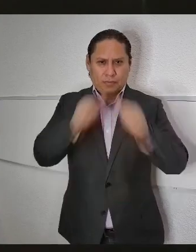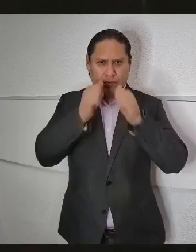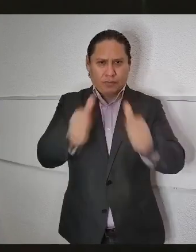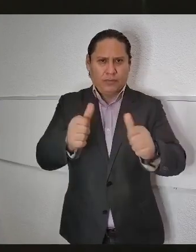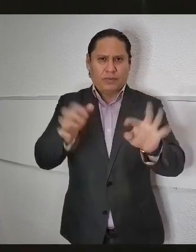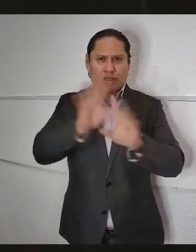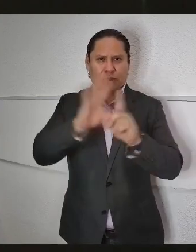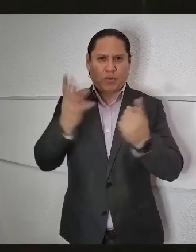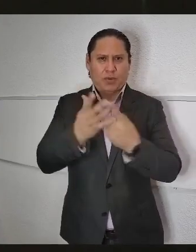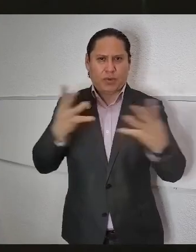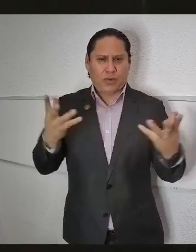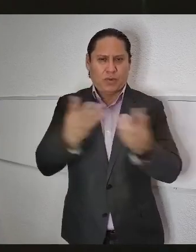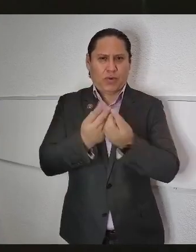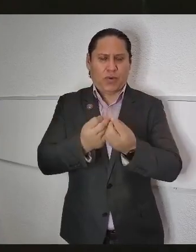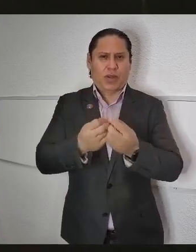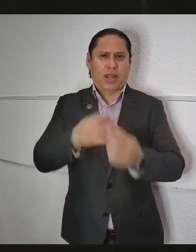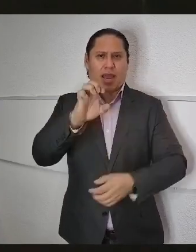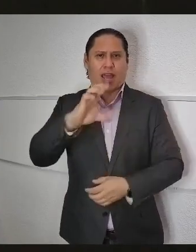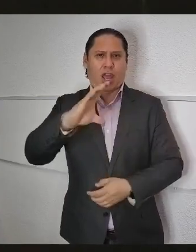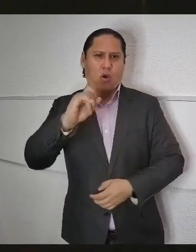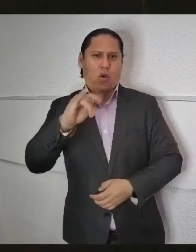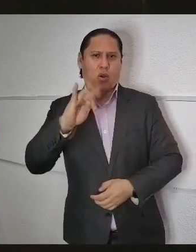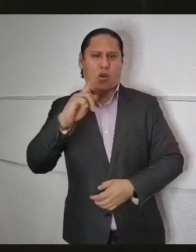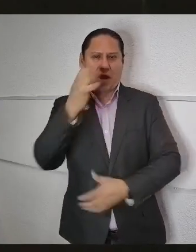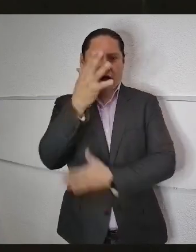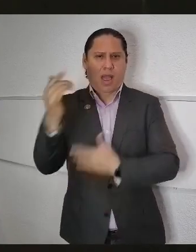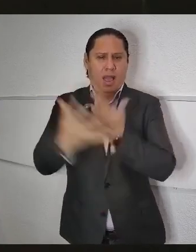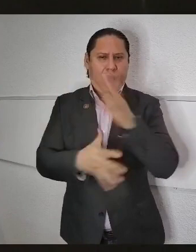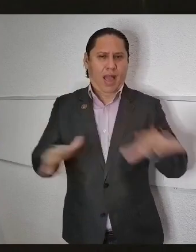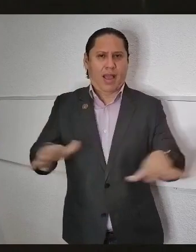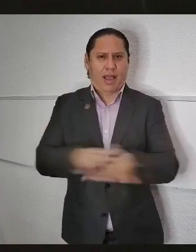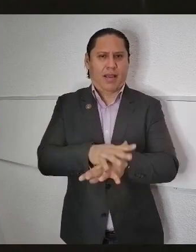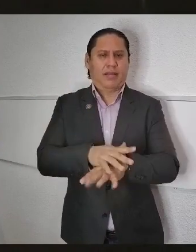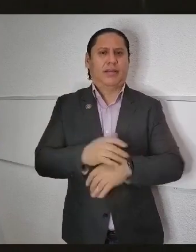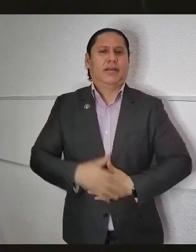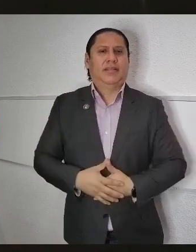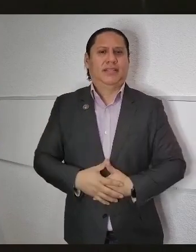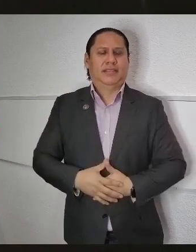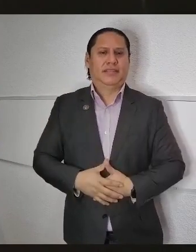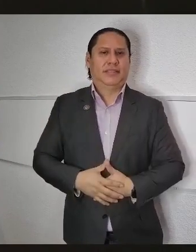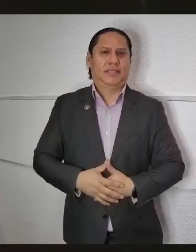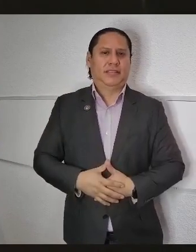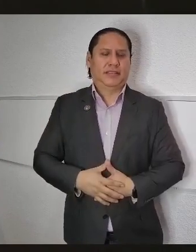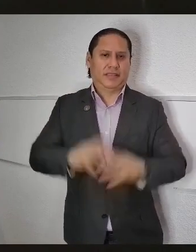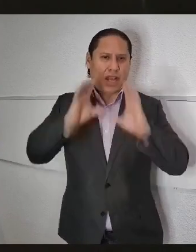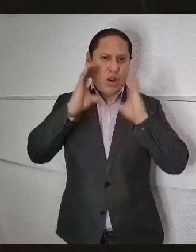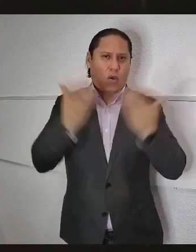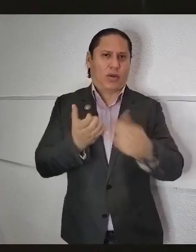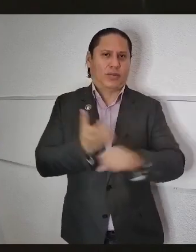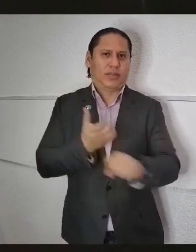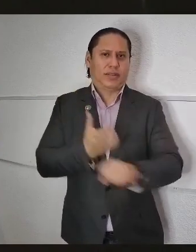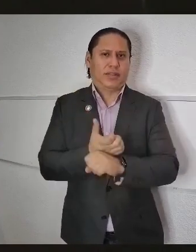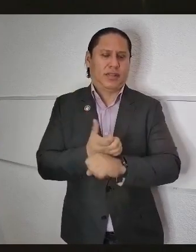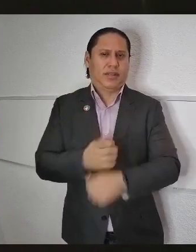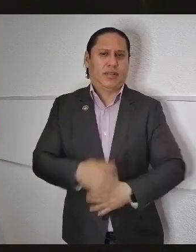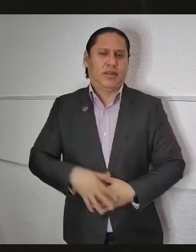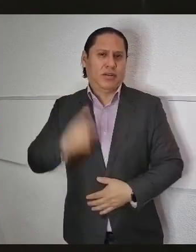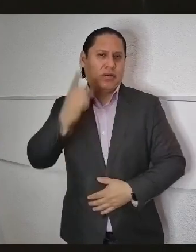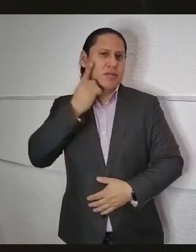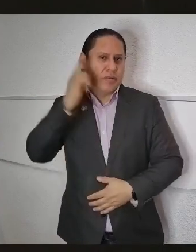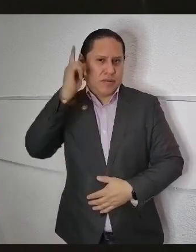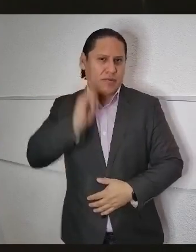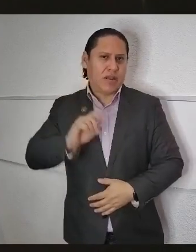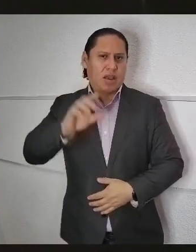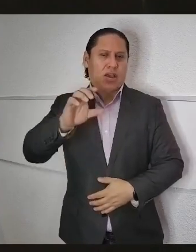Atentamente por las Comisiones Unidas de Ecología y Cambio Climático y de Bosques y Selvas del Honorable Congreso del Estado,